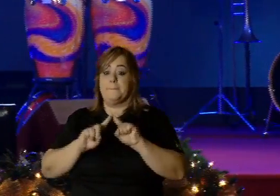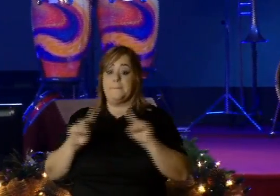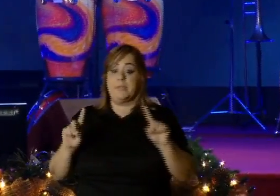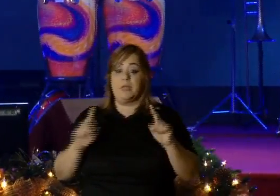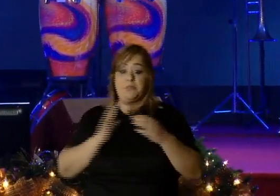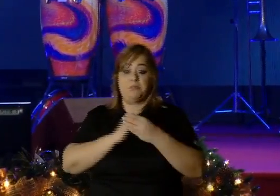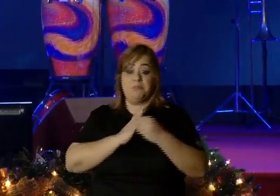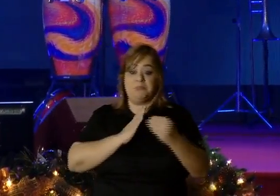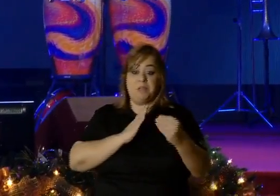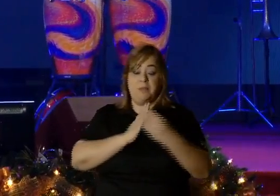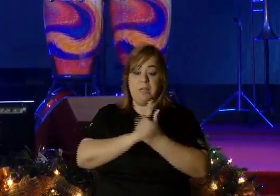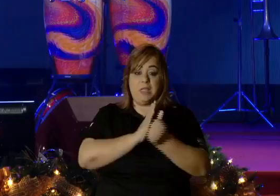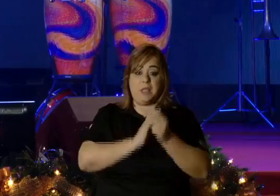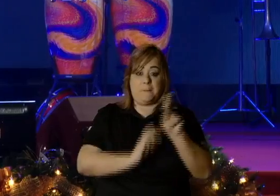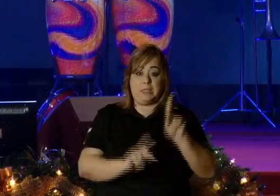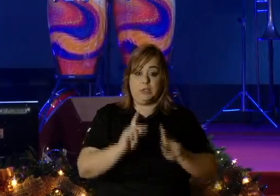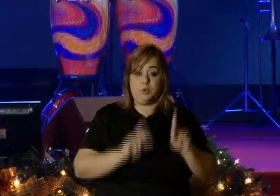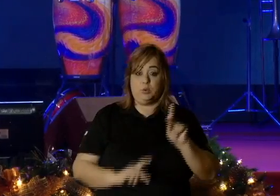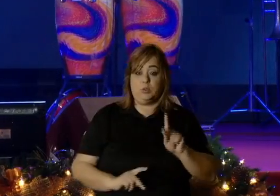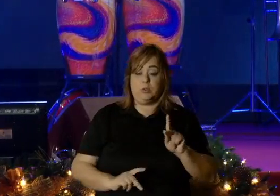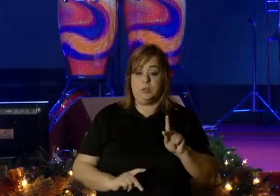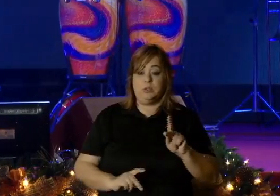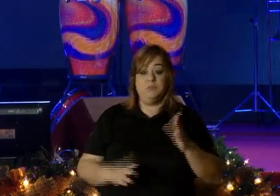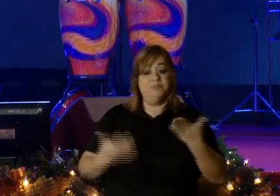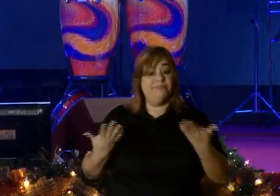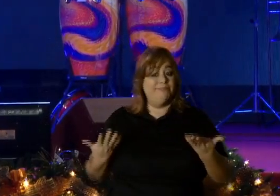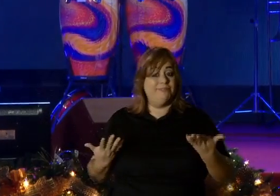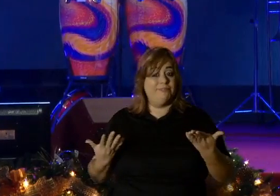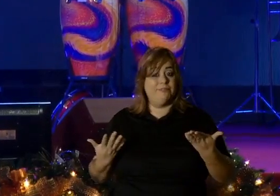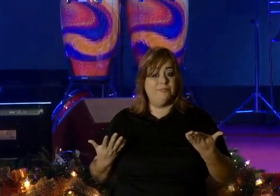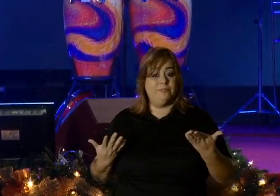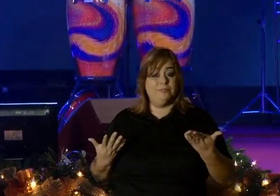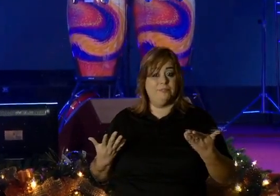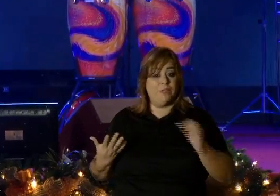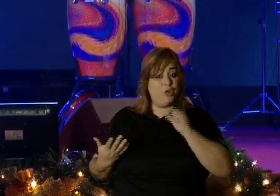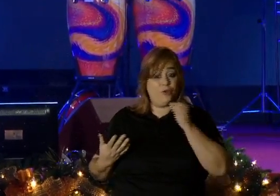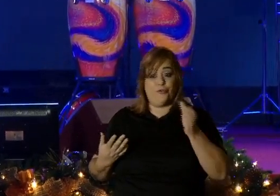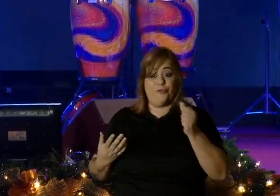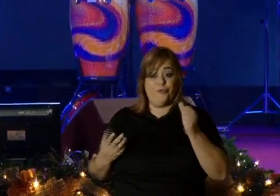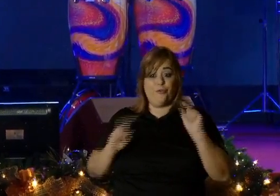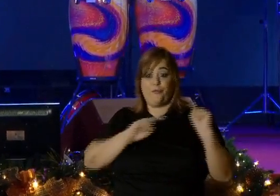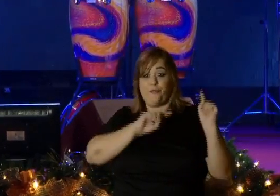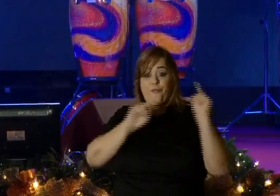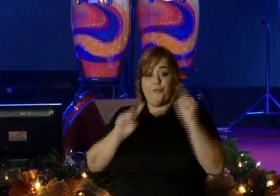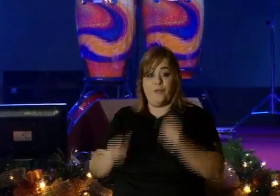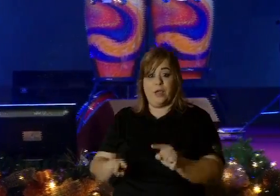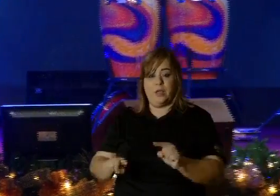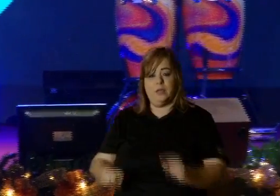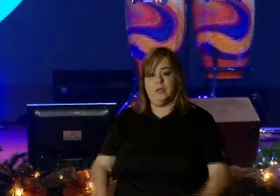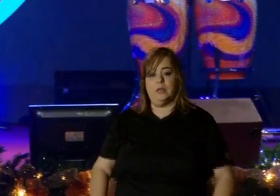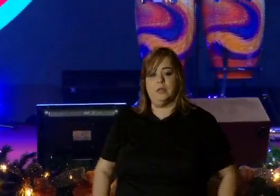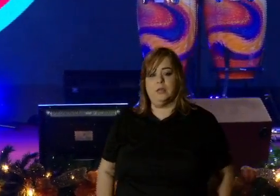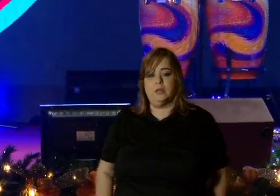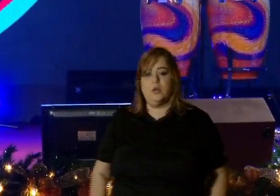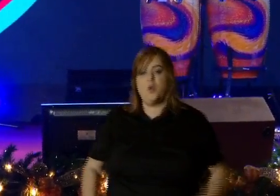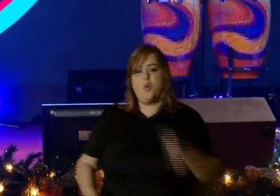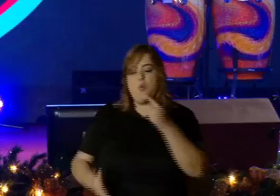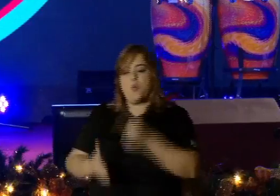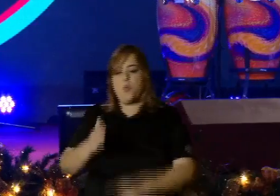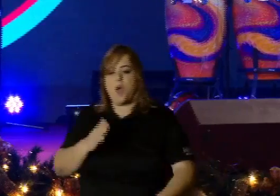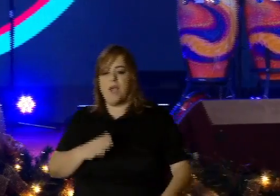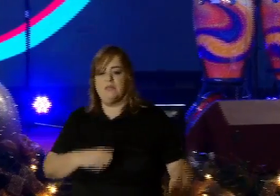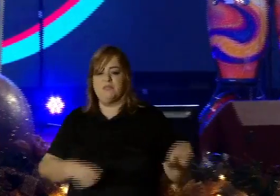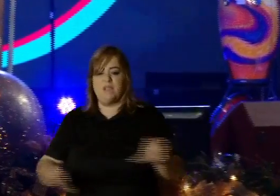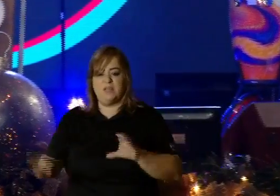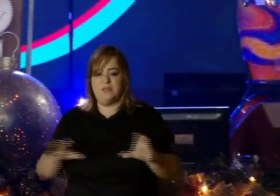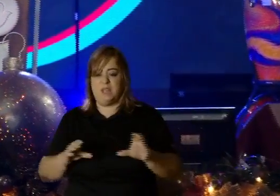la estructura, la elocuencia, la diplomacia y todo lo demás, y no se atreve a hacer nada. ¿De qué te sirve todo lo que tienes si